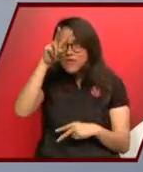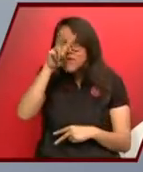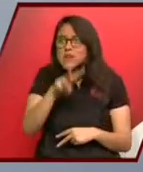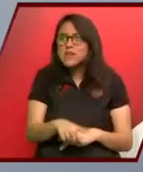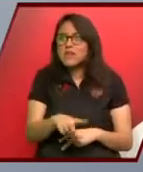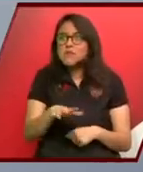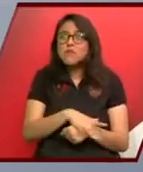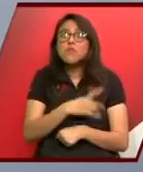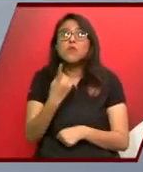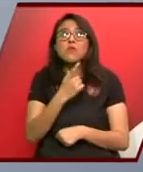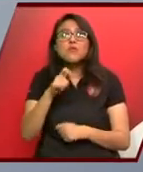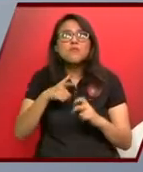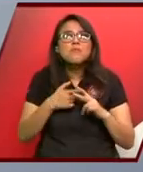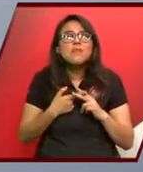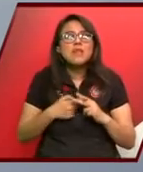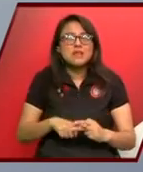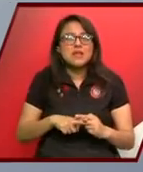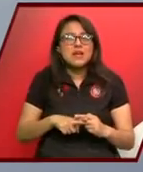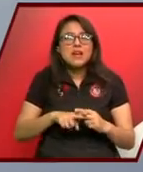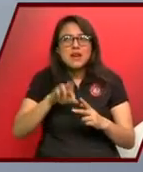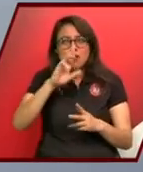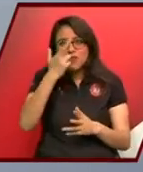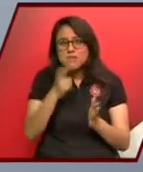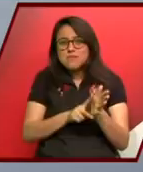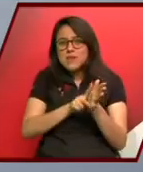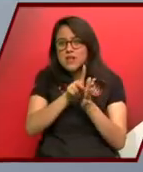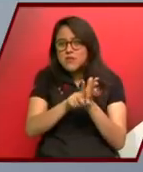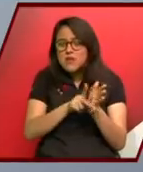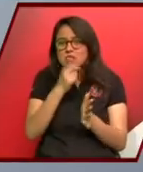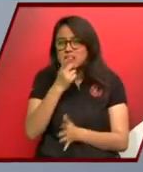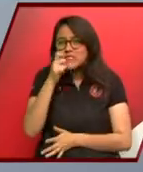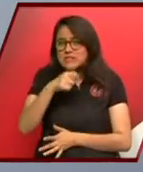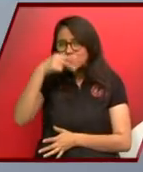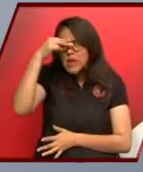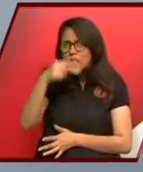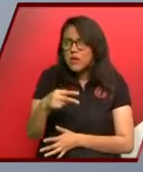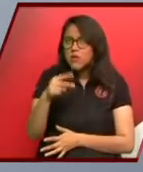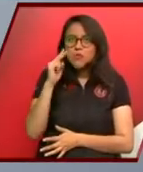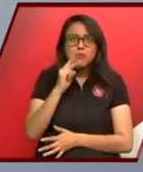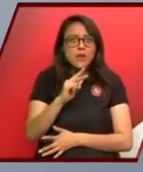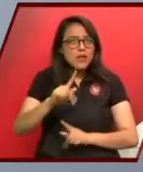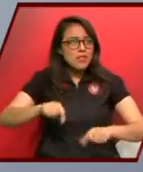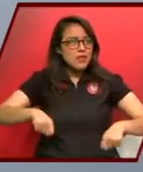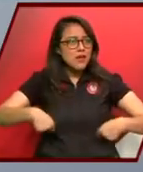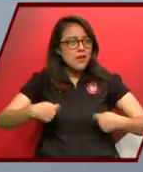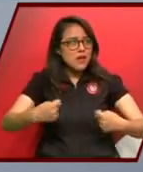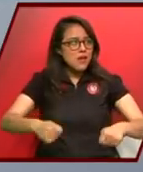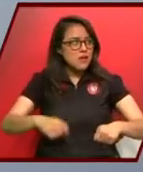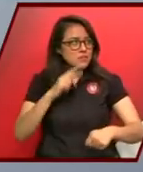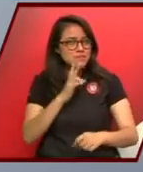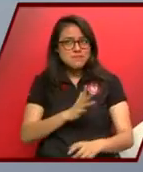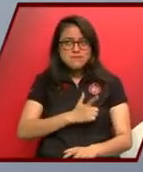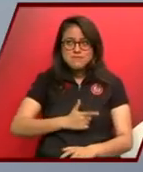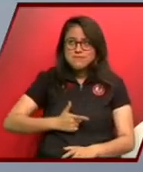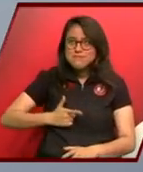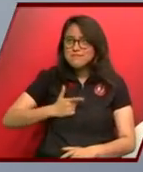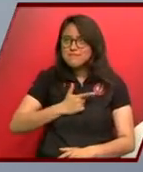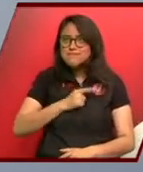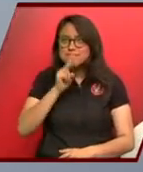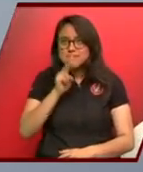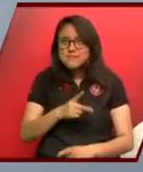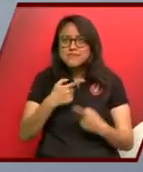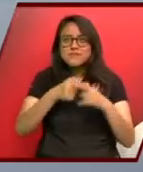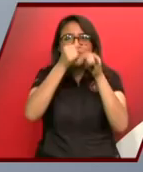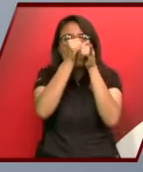México. Porque al empezar esta película, la gente escucha que es en México y ven las tradiciones y la gente se fascinó. Tenemos